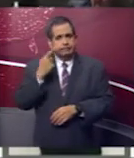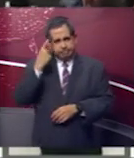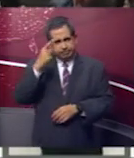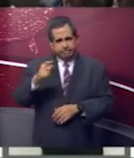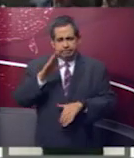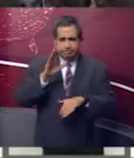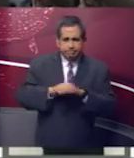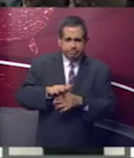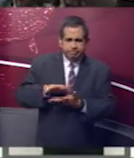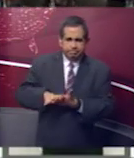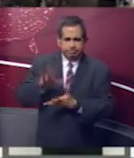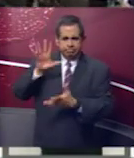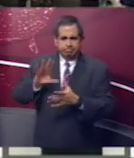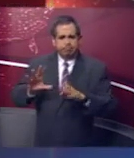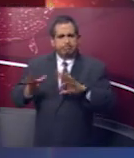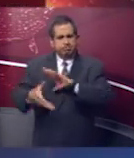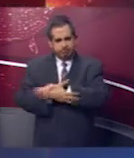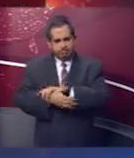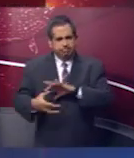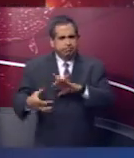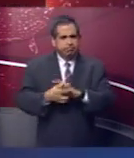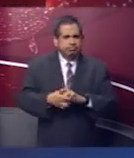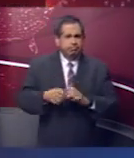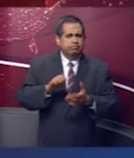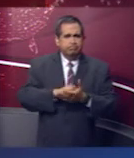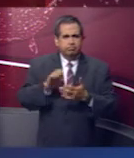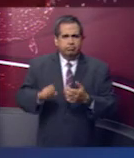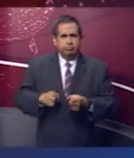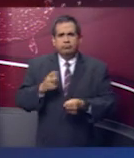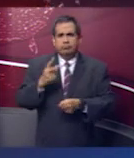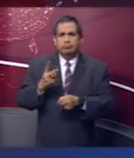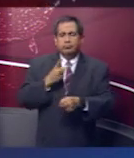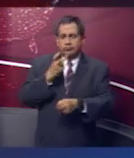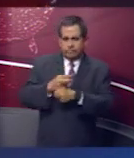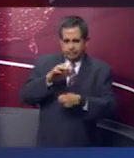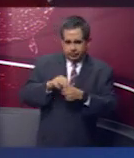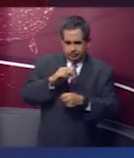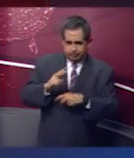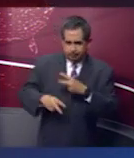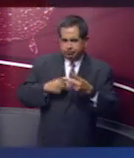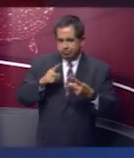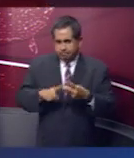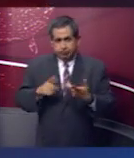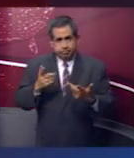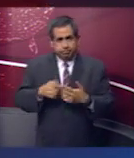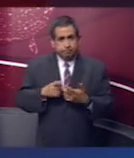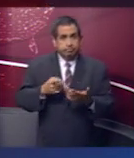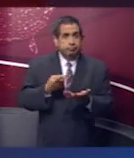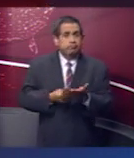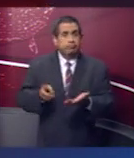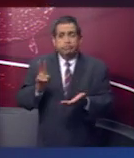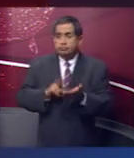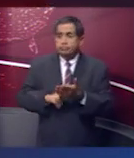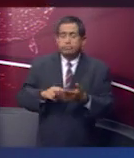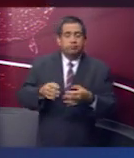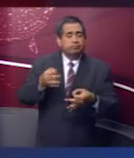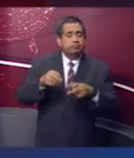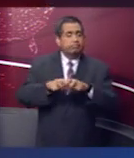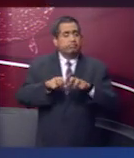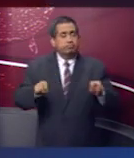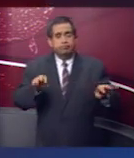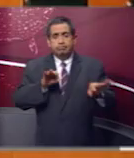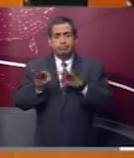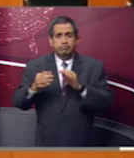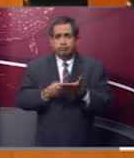intención de integrar mayorías gobernantes. Entre ellas, la segunda vuelta electoral, la ratificación de los integrantes del gabinete presidencial por parte del